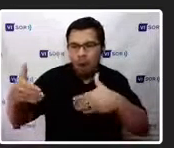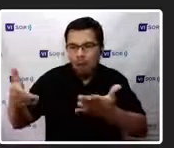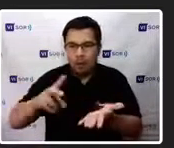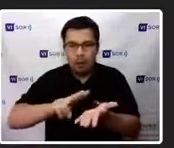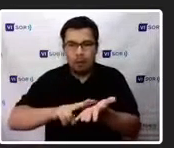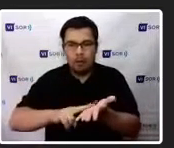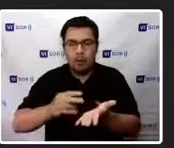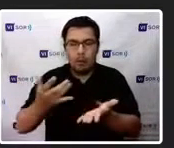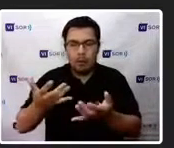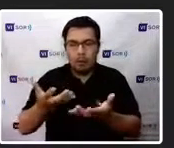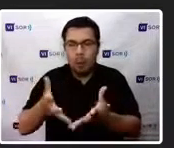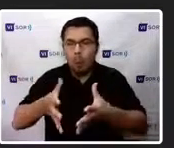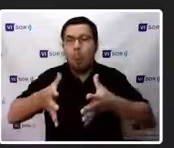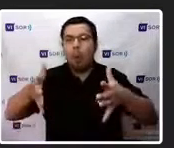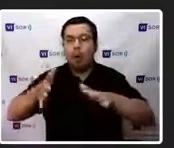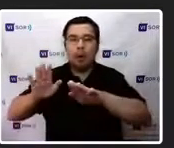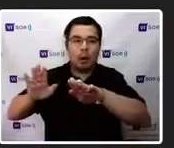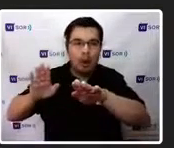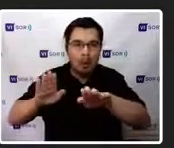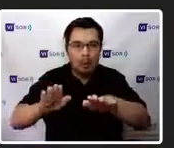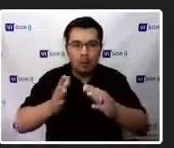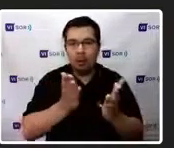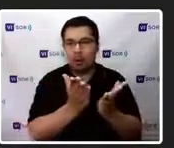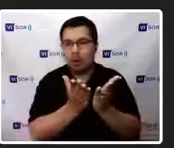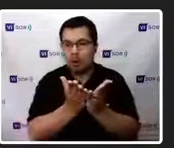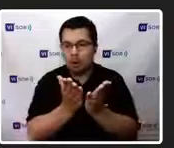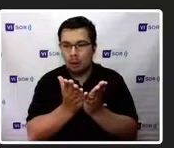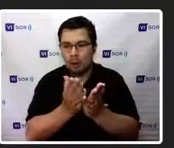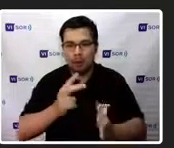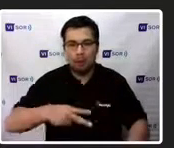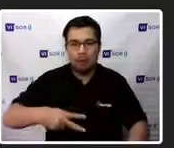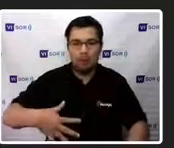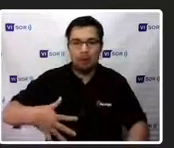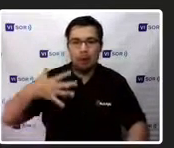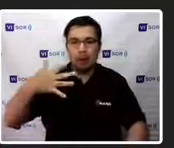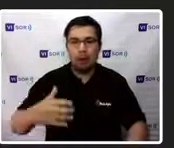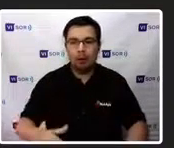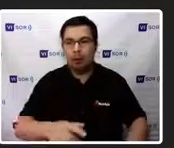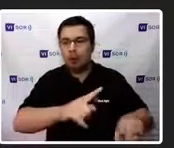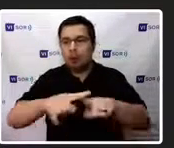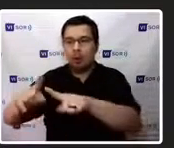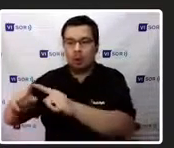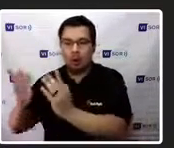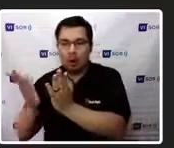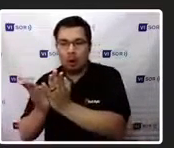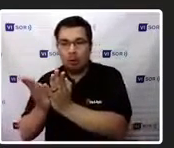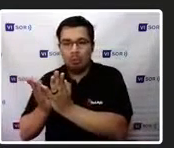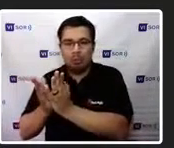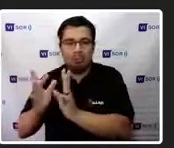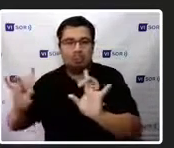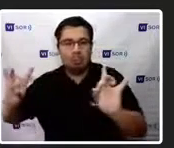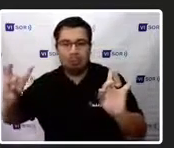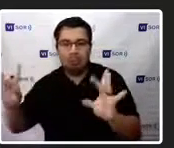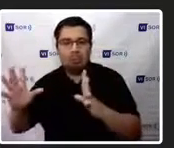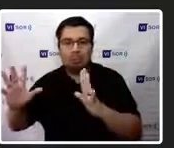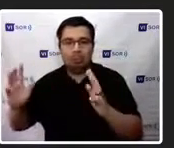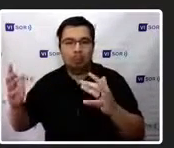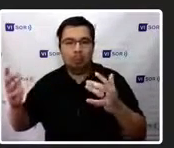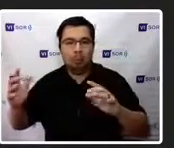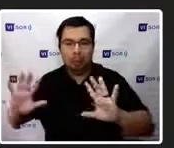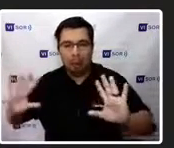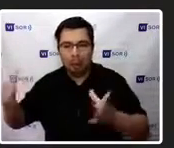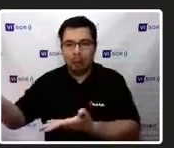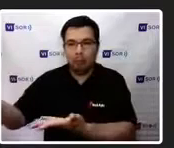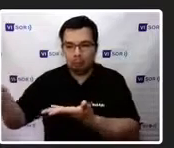alumnos lo valoran muchísimo. Hay una diferencia sustancial con otras escuelas donde ni por si acaso te dan un penique para poder vestirte en algo, ¿no es cierto?,